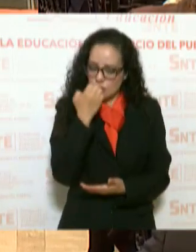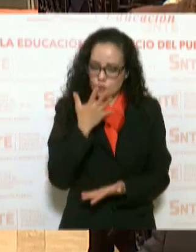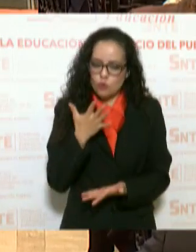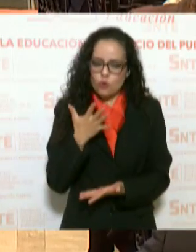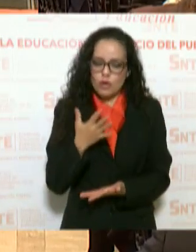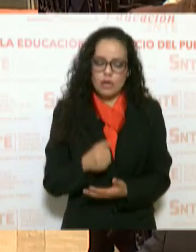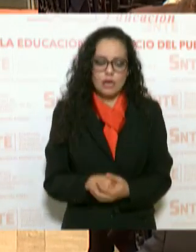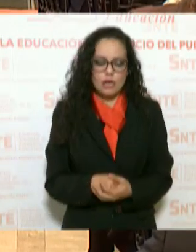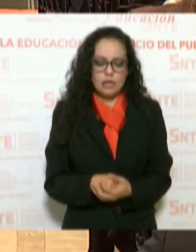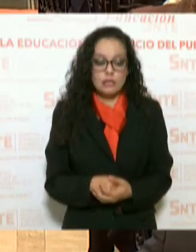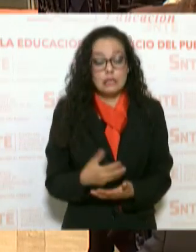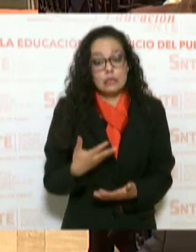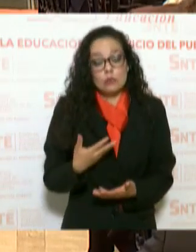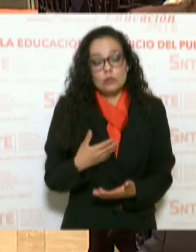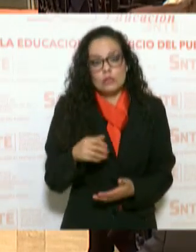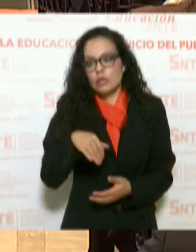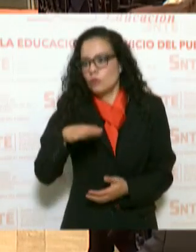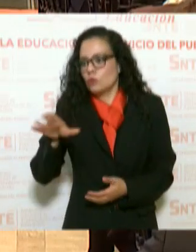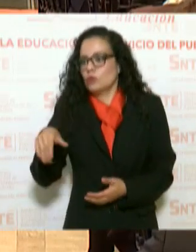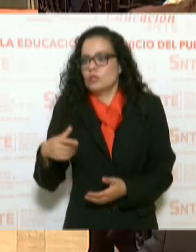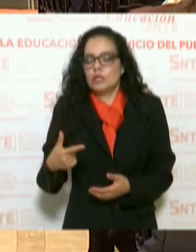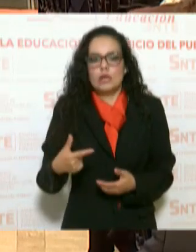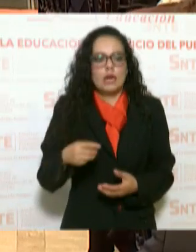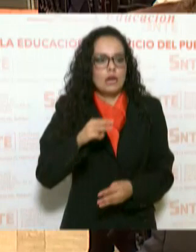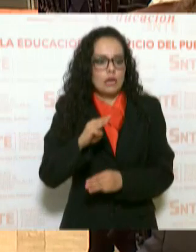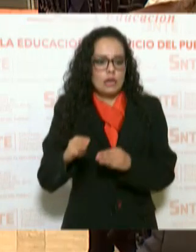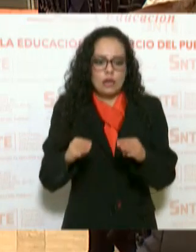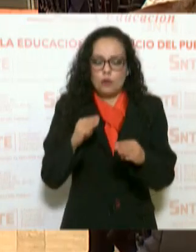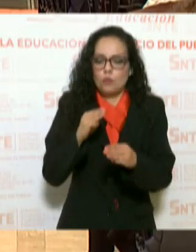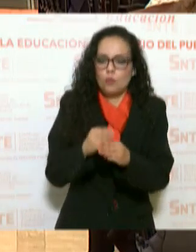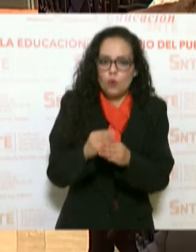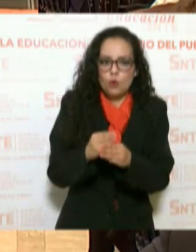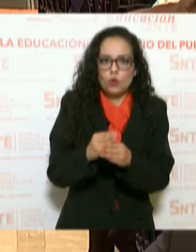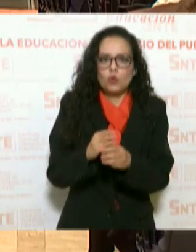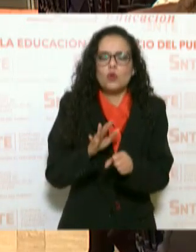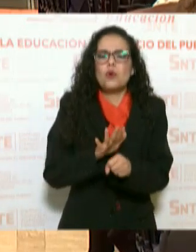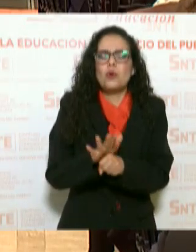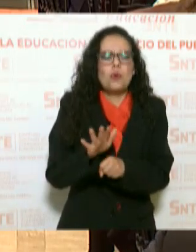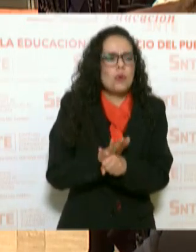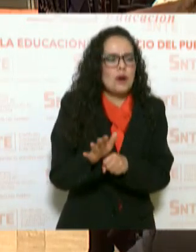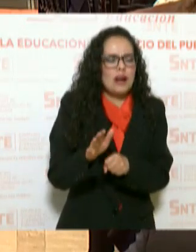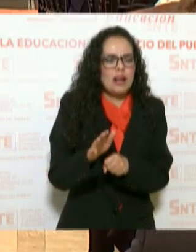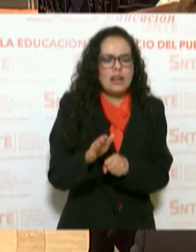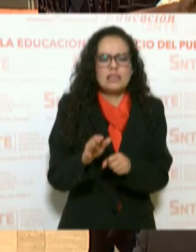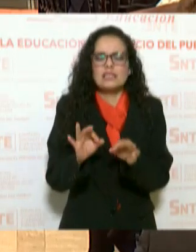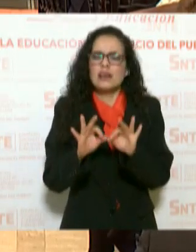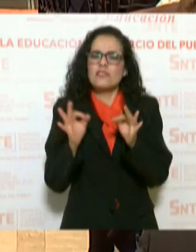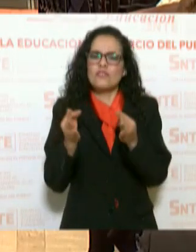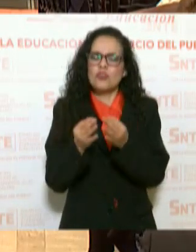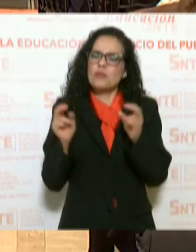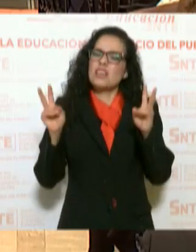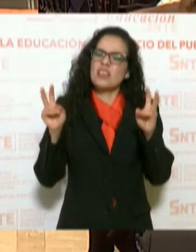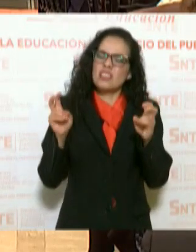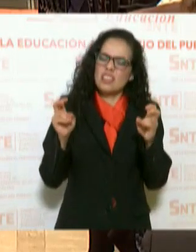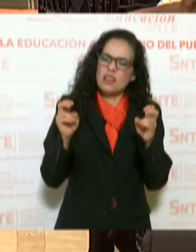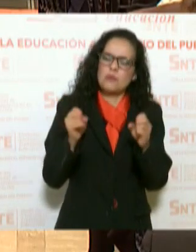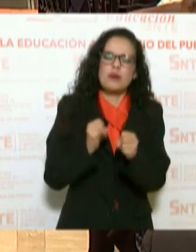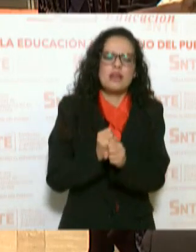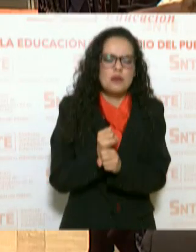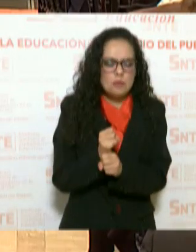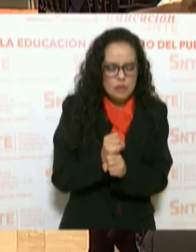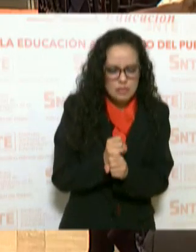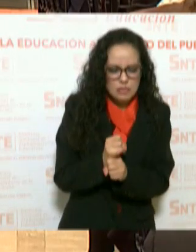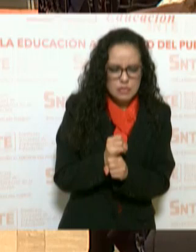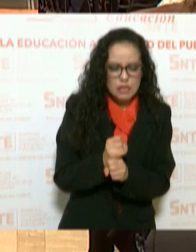buscar globalmente cuál sería la investigación para tener hallazgos iniciales que nos puedan llevar